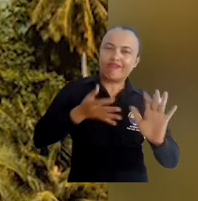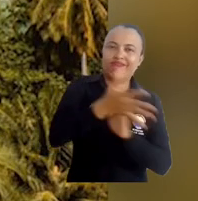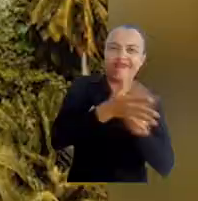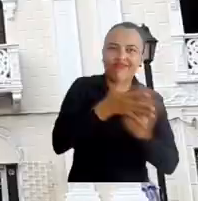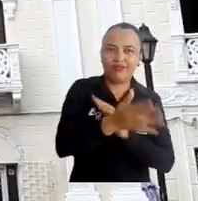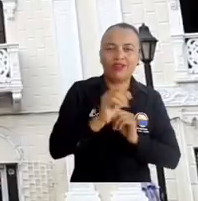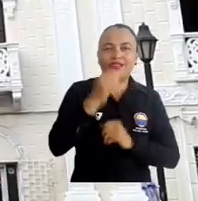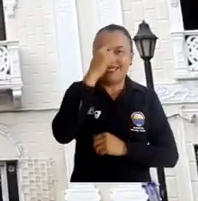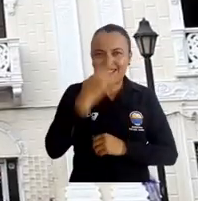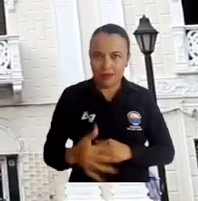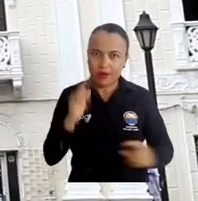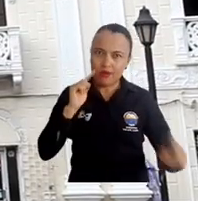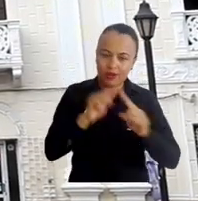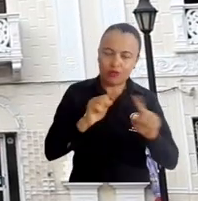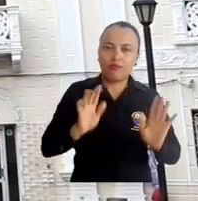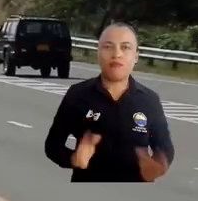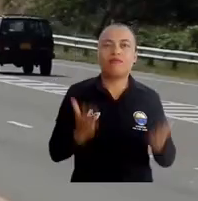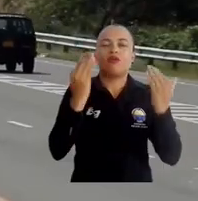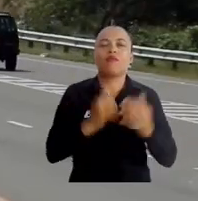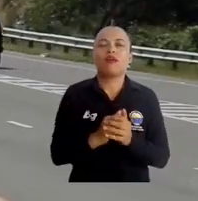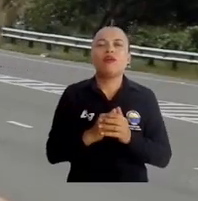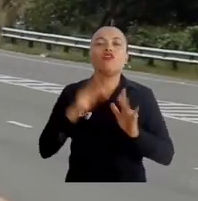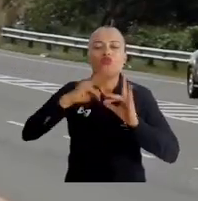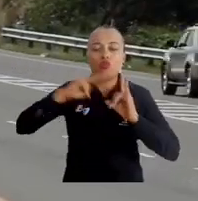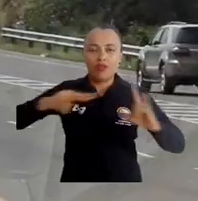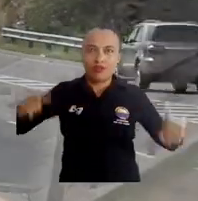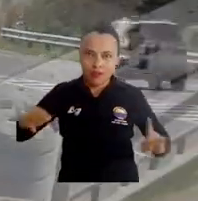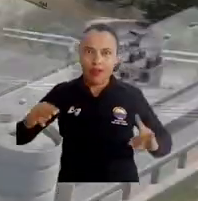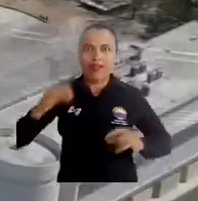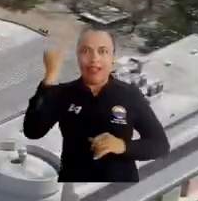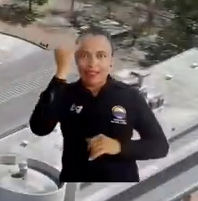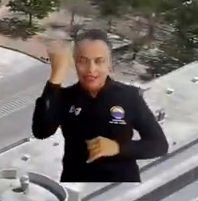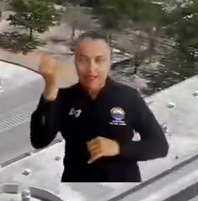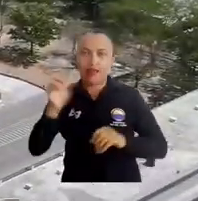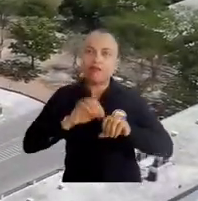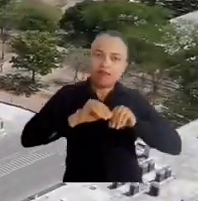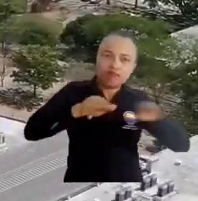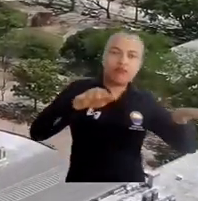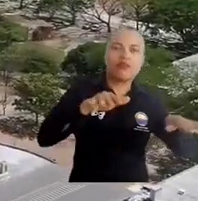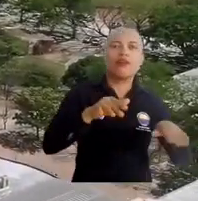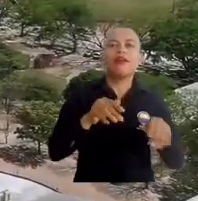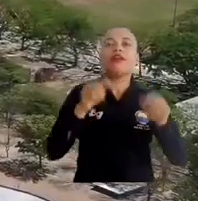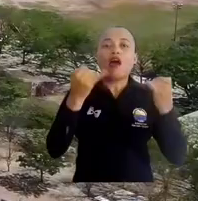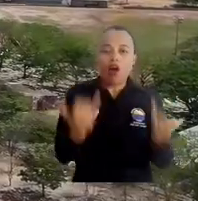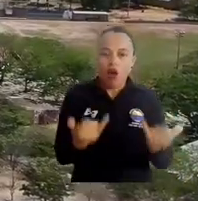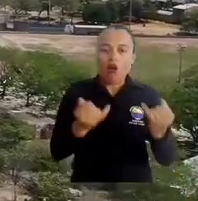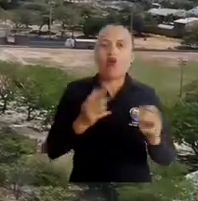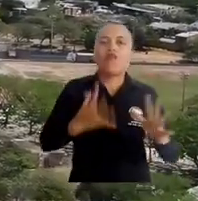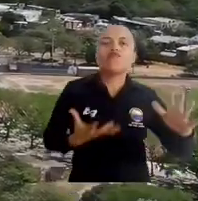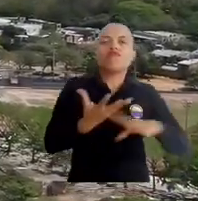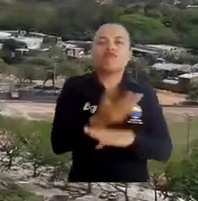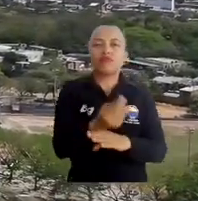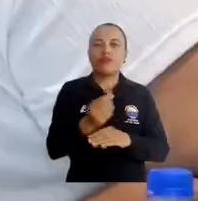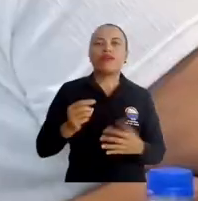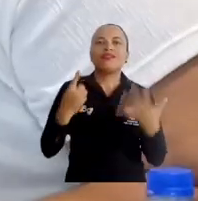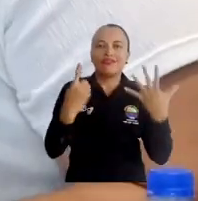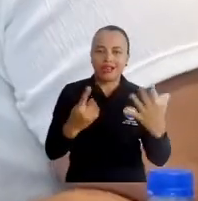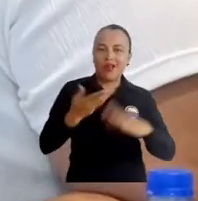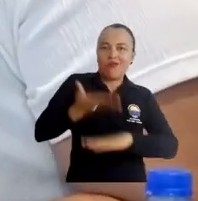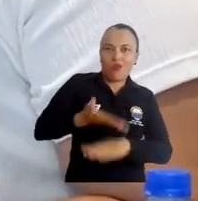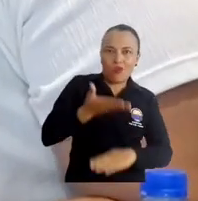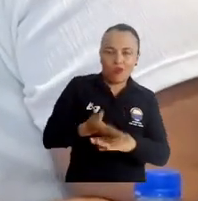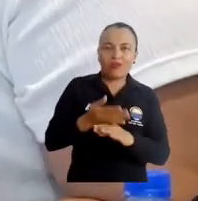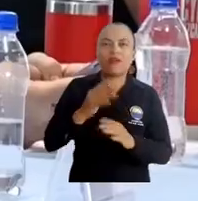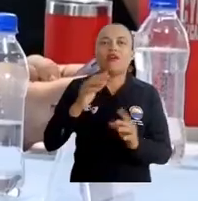Santa Marta, que se lanzó desde la Universidad del Magdalena y que ha dado como resultado la consolidación de 6 propuestas basadas en